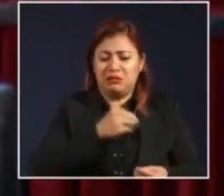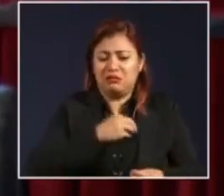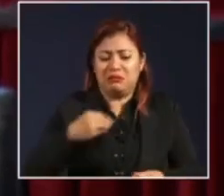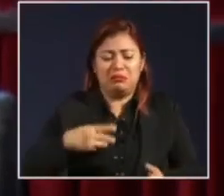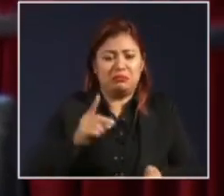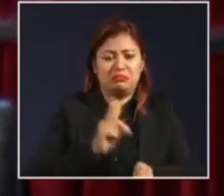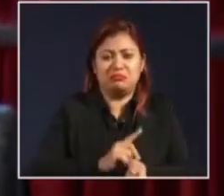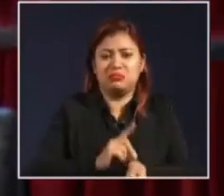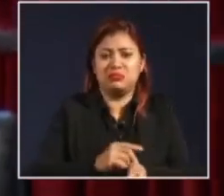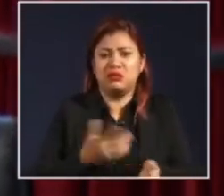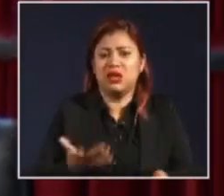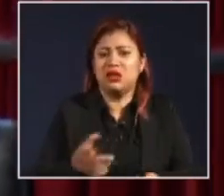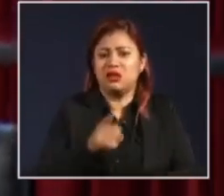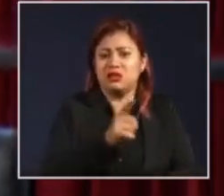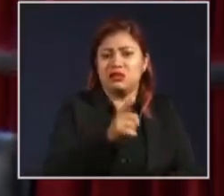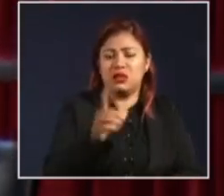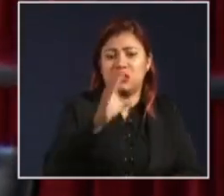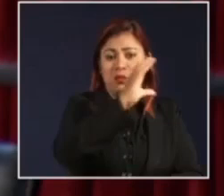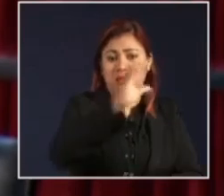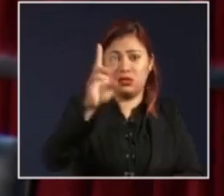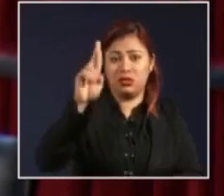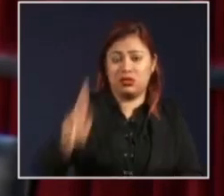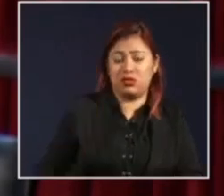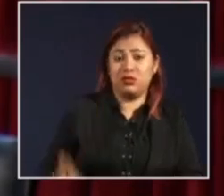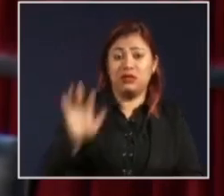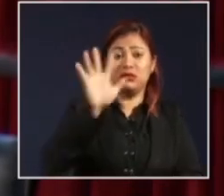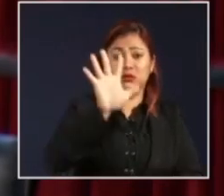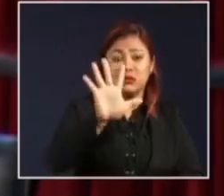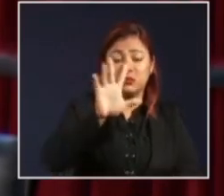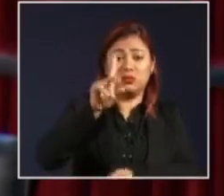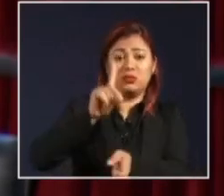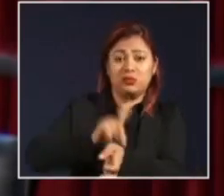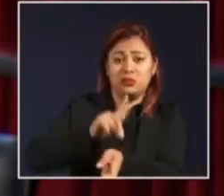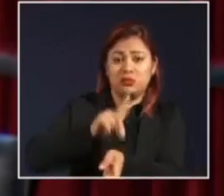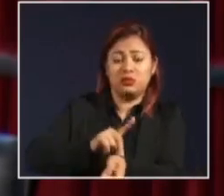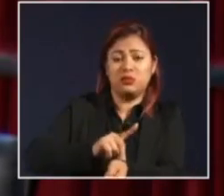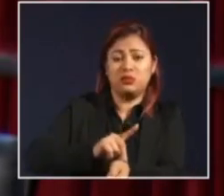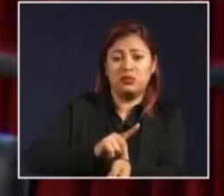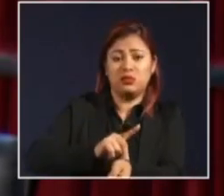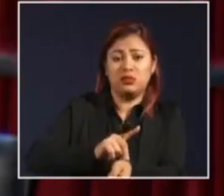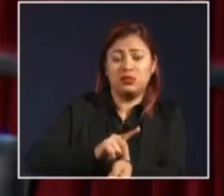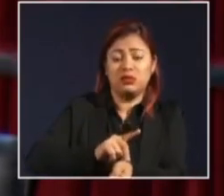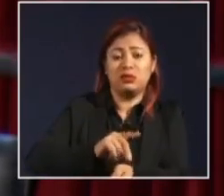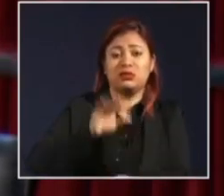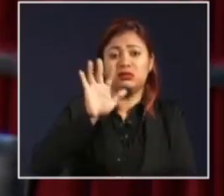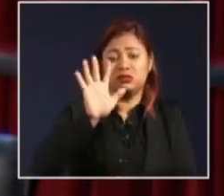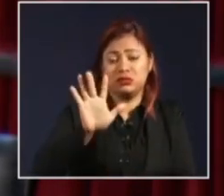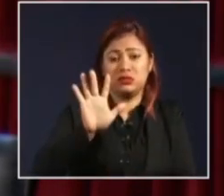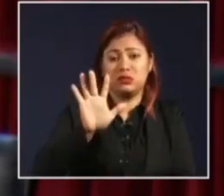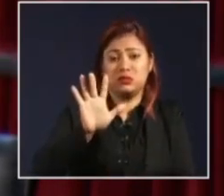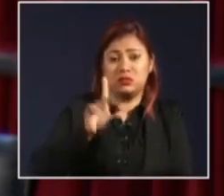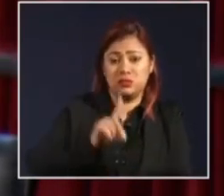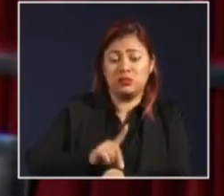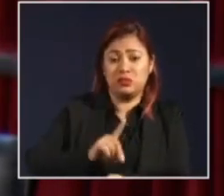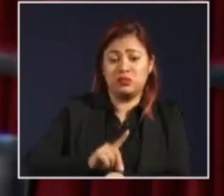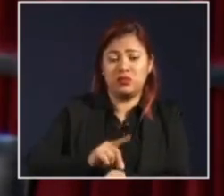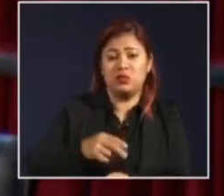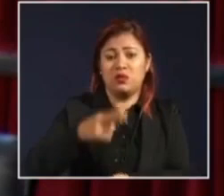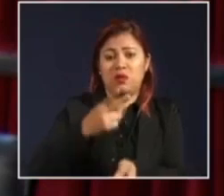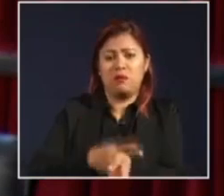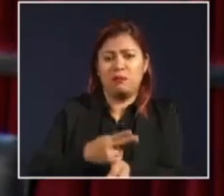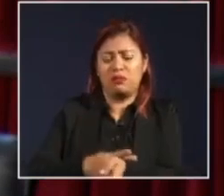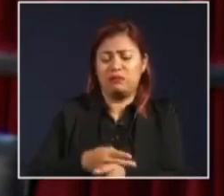Y señala Costa Rica que 5 médicos o 5 del personal médico del Hospital de Alajuela ya